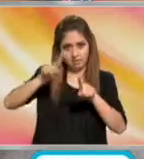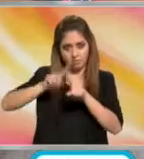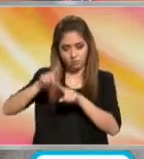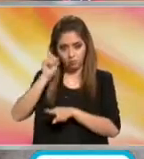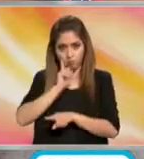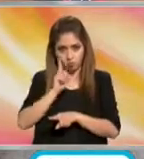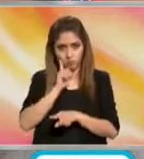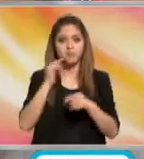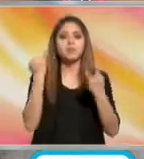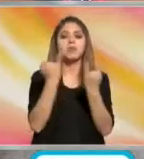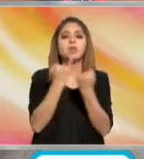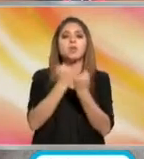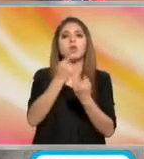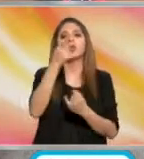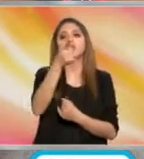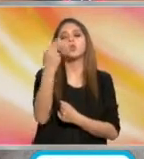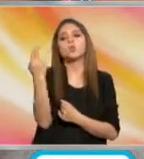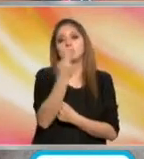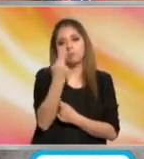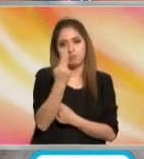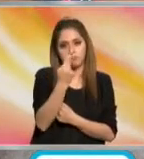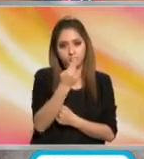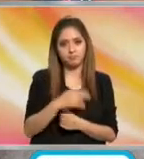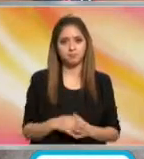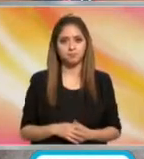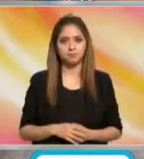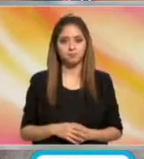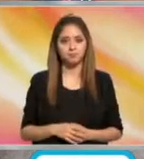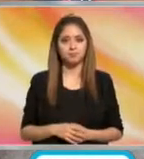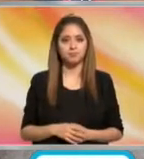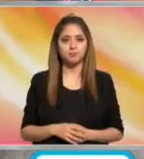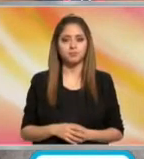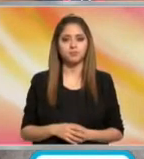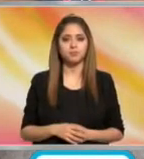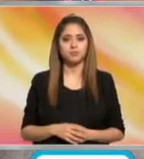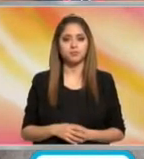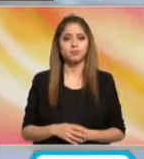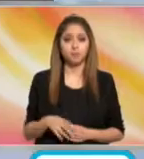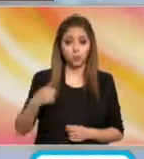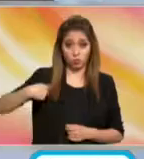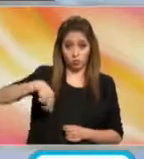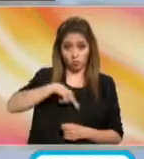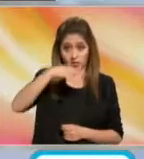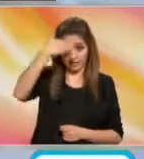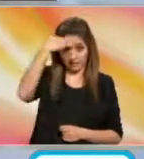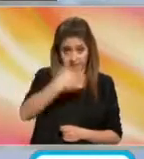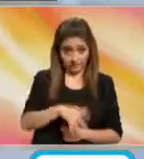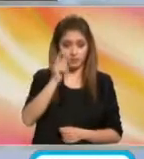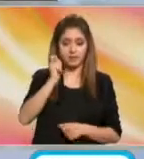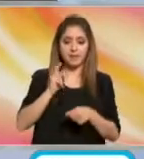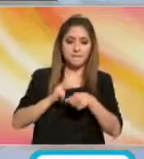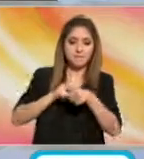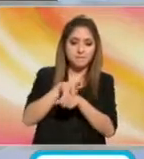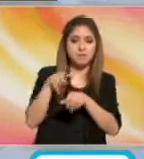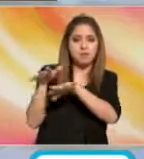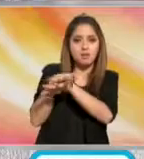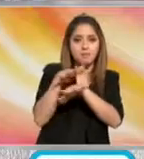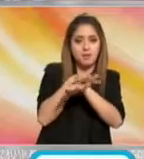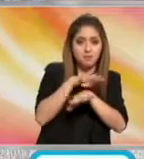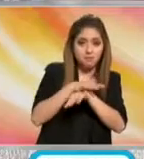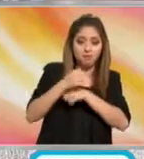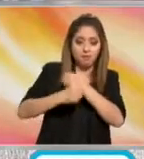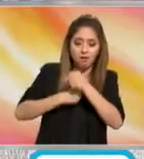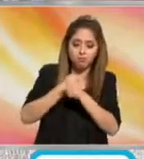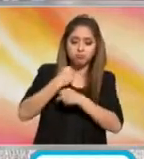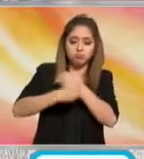piel y para tus necesidades que estás teniendo. Porque sabemos muy bien que la piel va cambiando conforme los años van